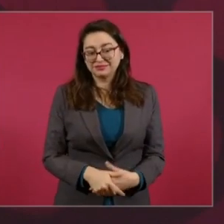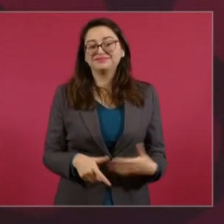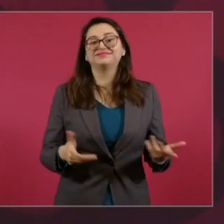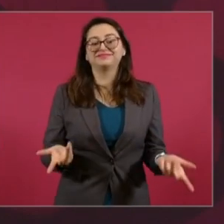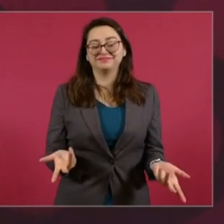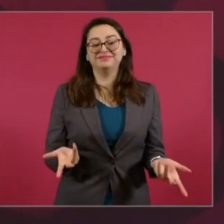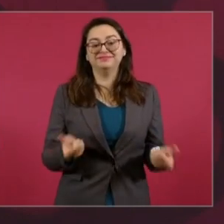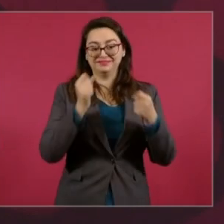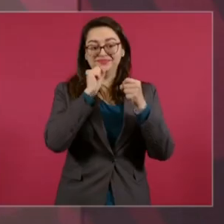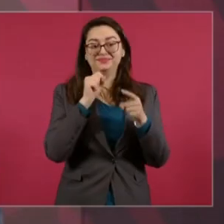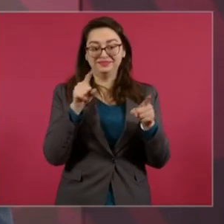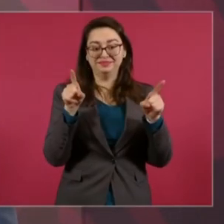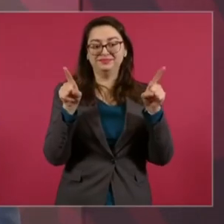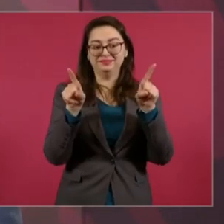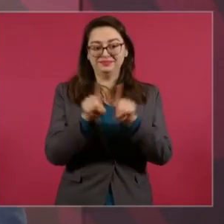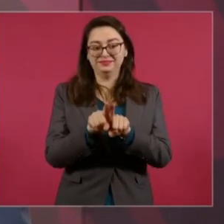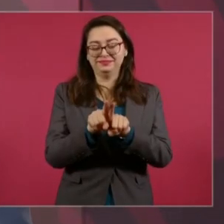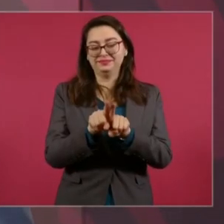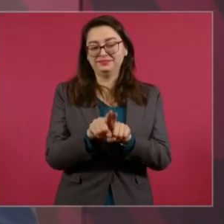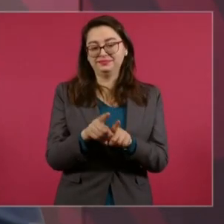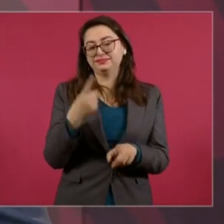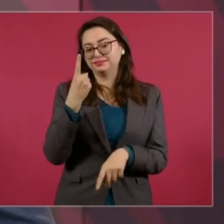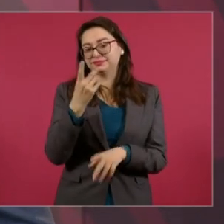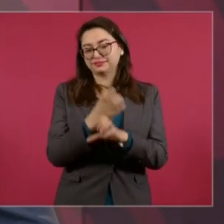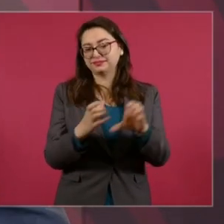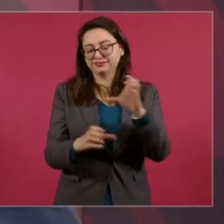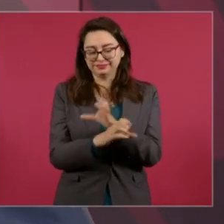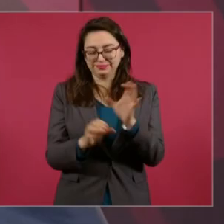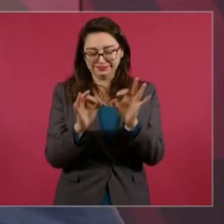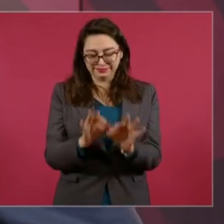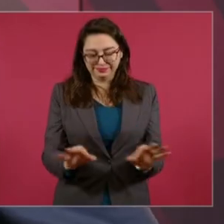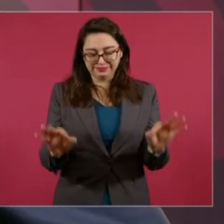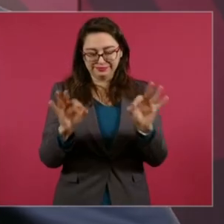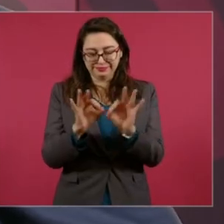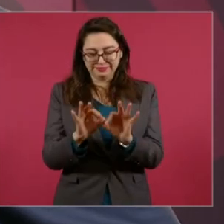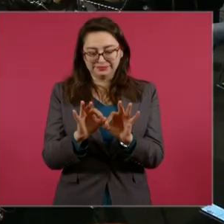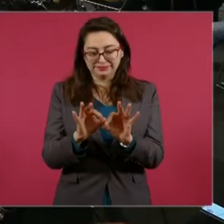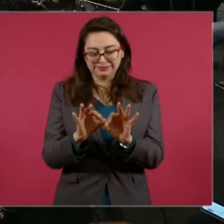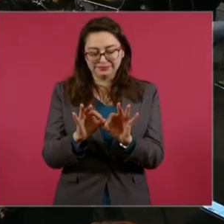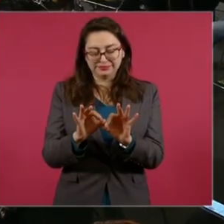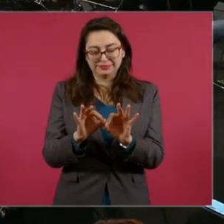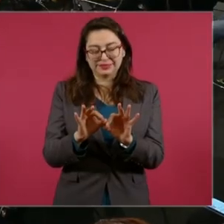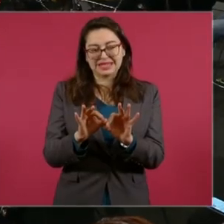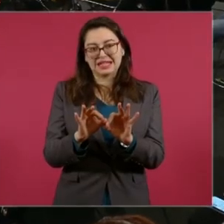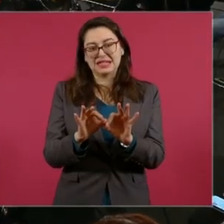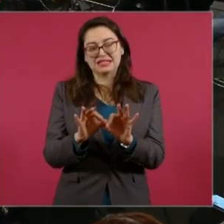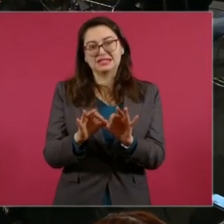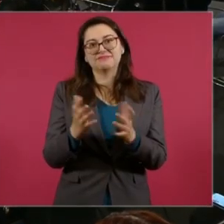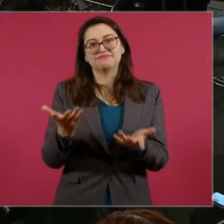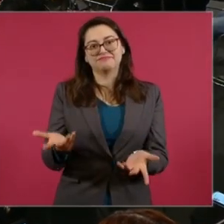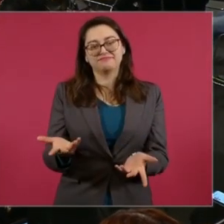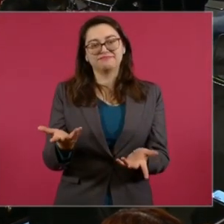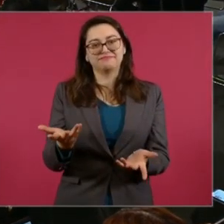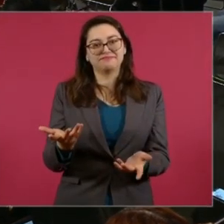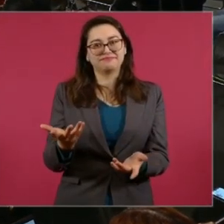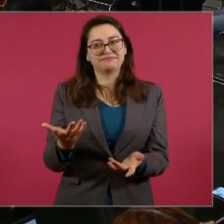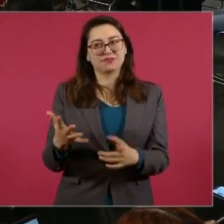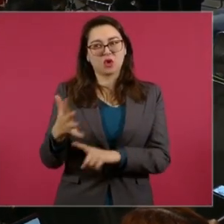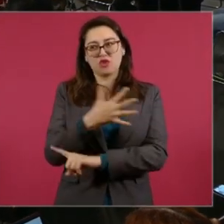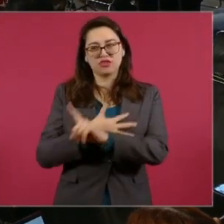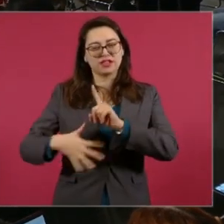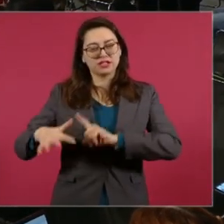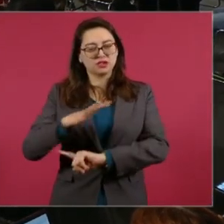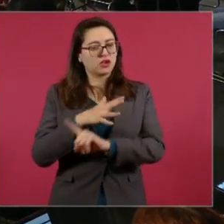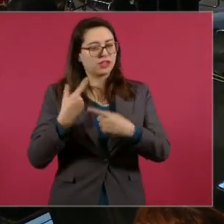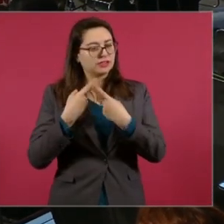Y también hay un cambio importante con relación a lo que sucedía en los sexenios anteriores.